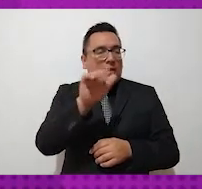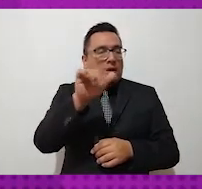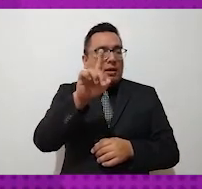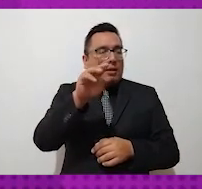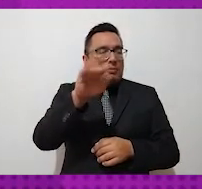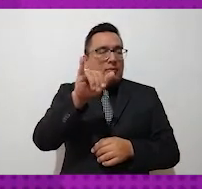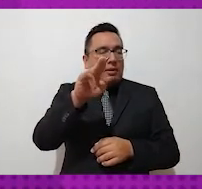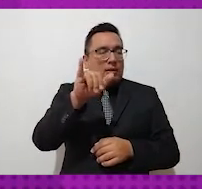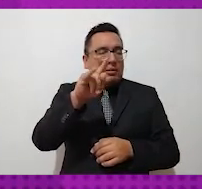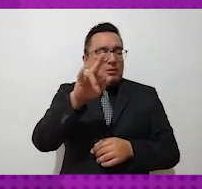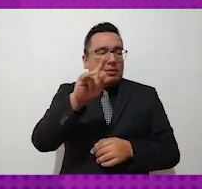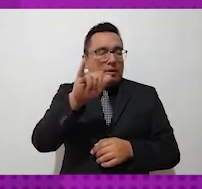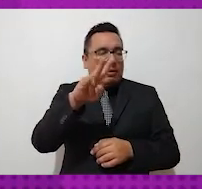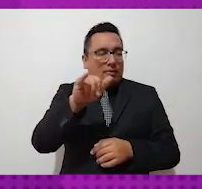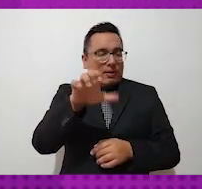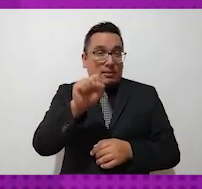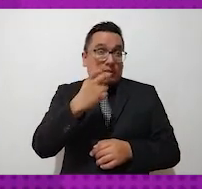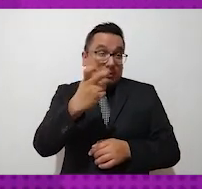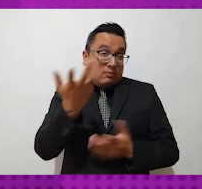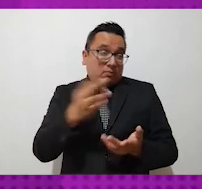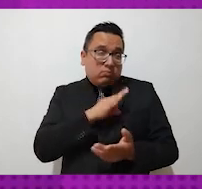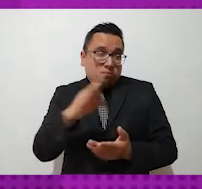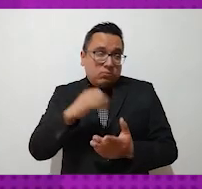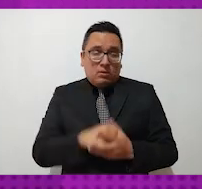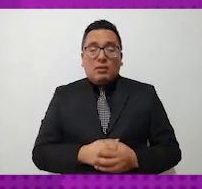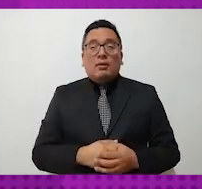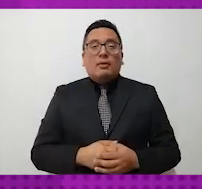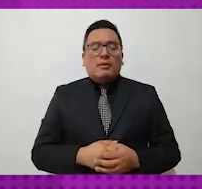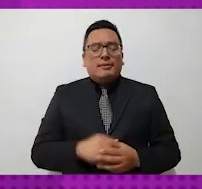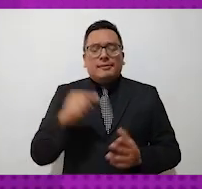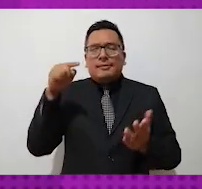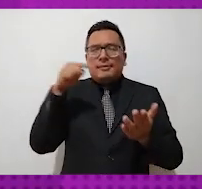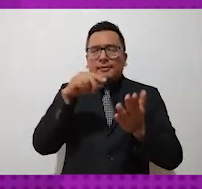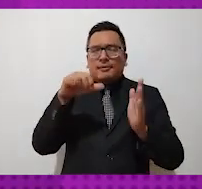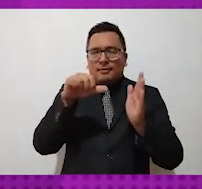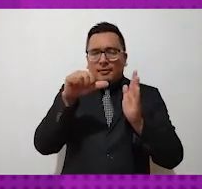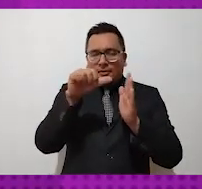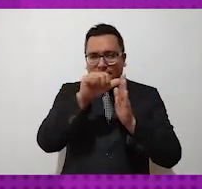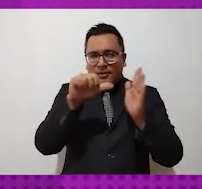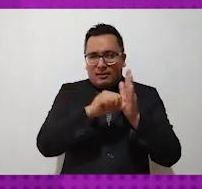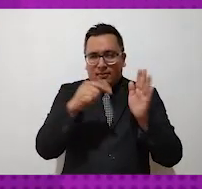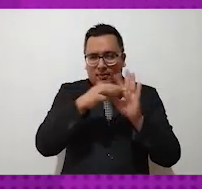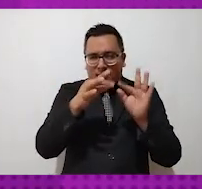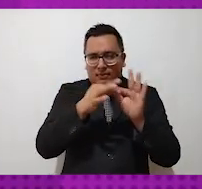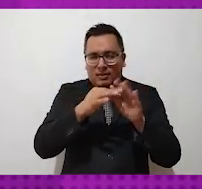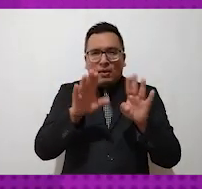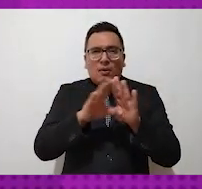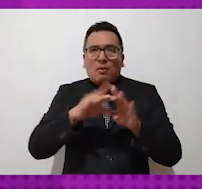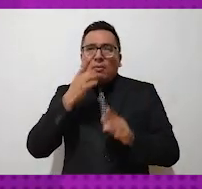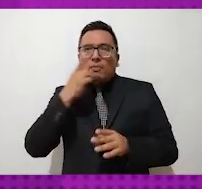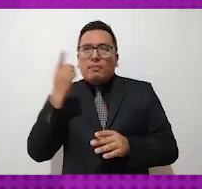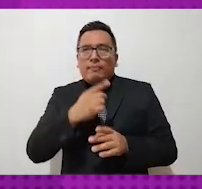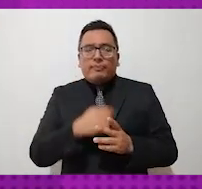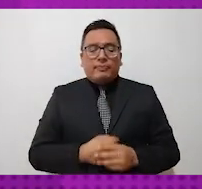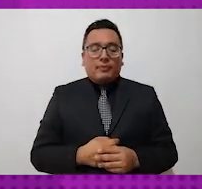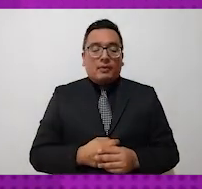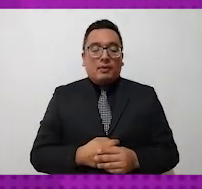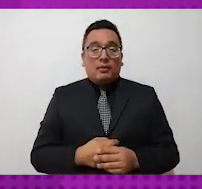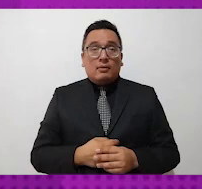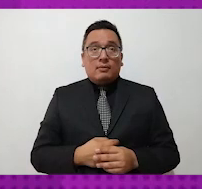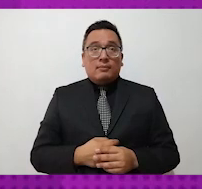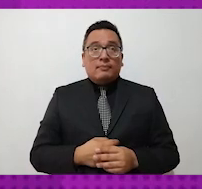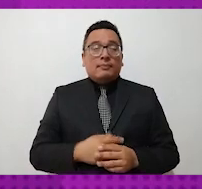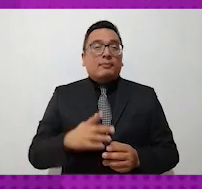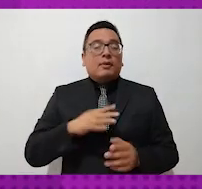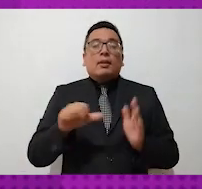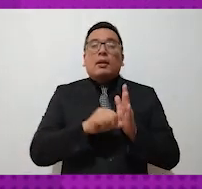consultes. El artículo específico que habla de para poder presentar una denuncia en contravención A es